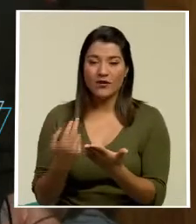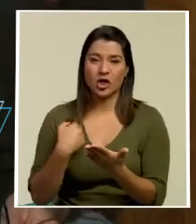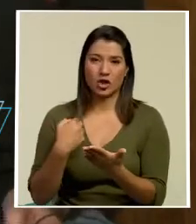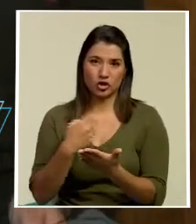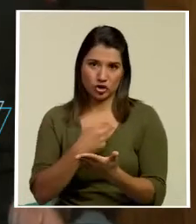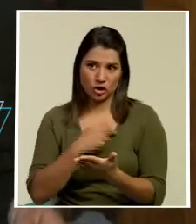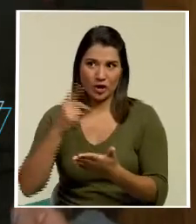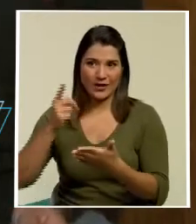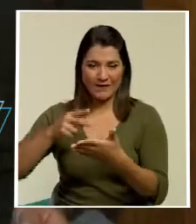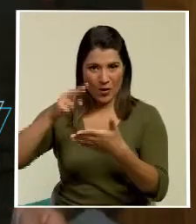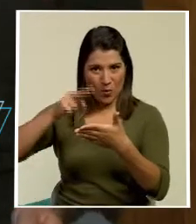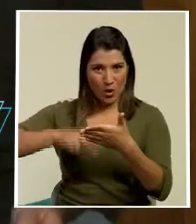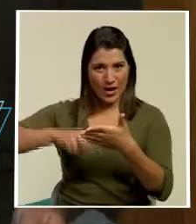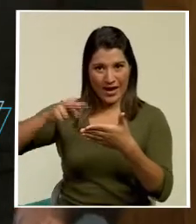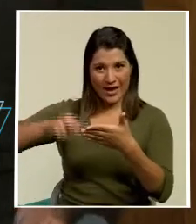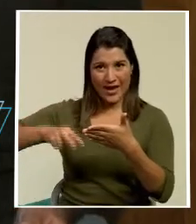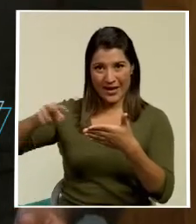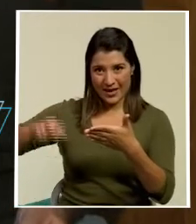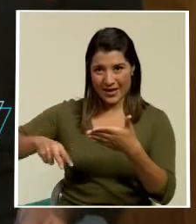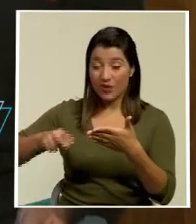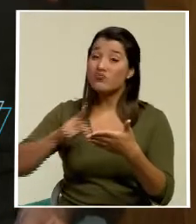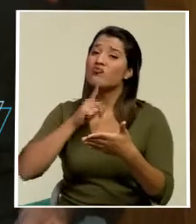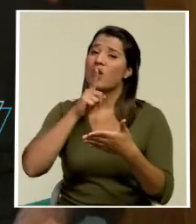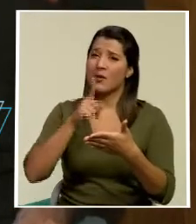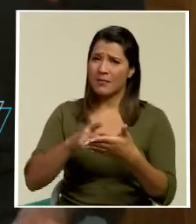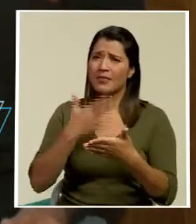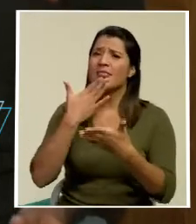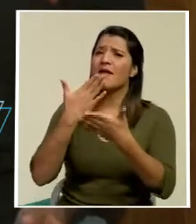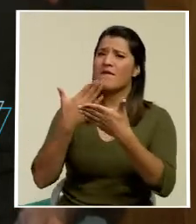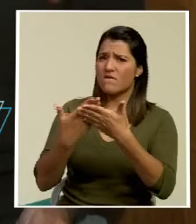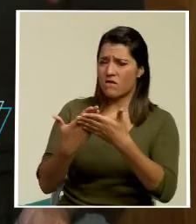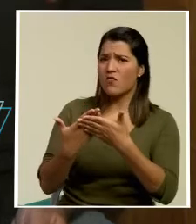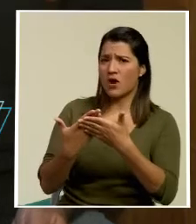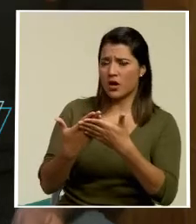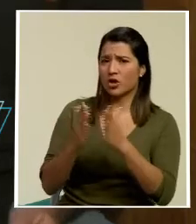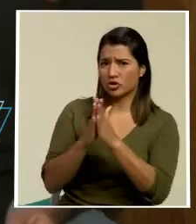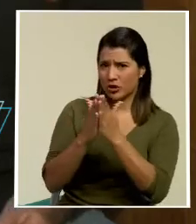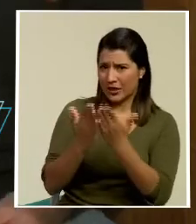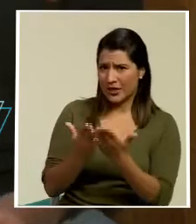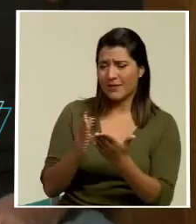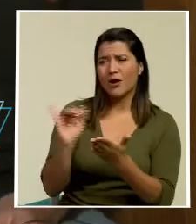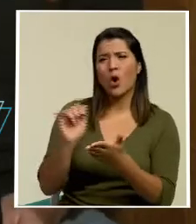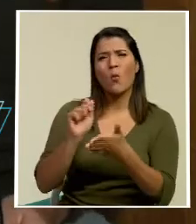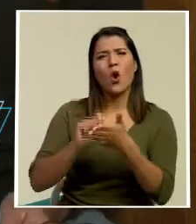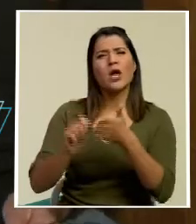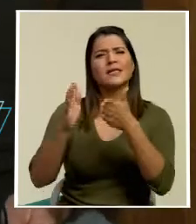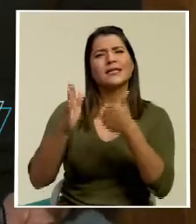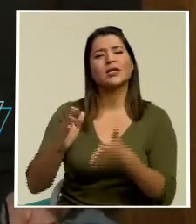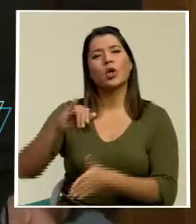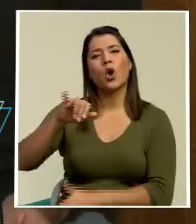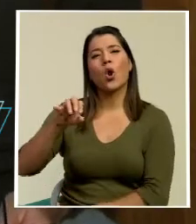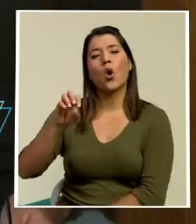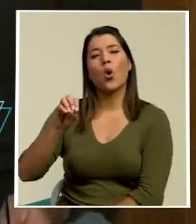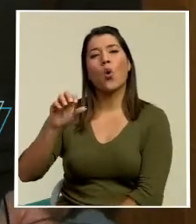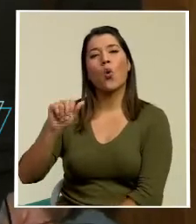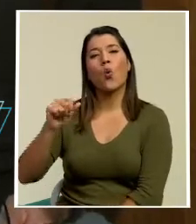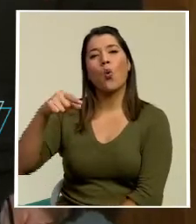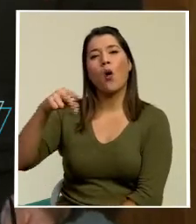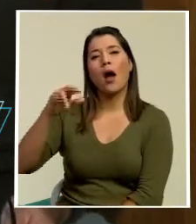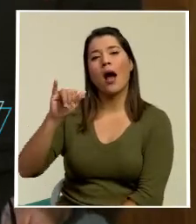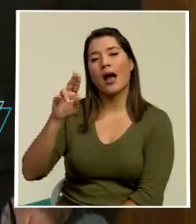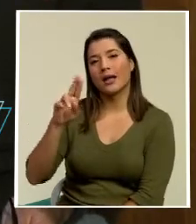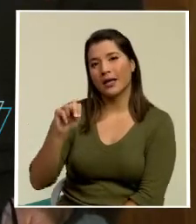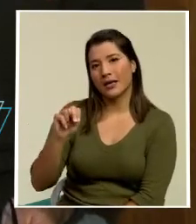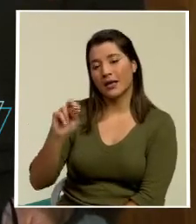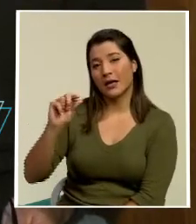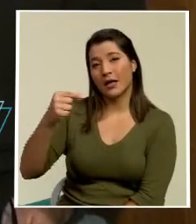cierto, muy bien seleccionados por Joaquín Gutiérrez y otras figuras que constituían los libros